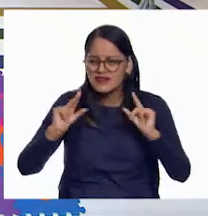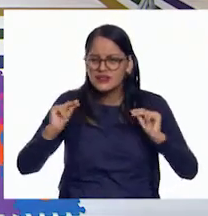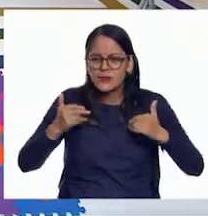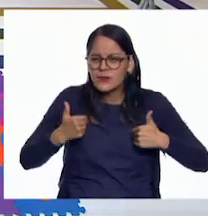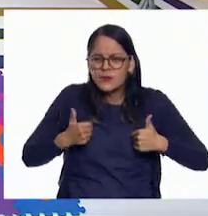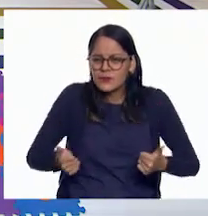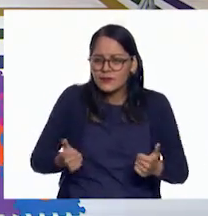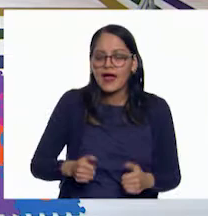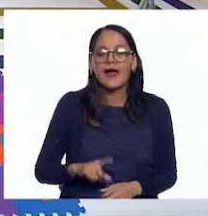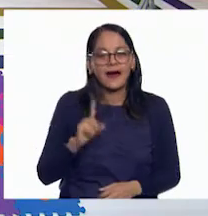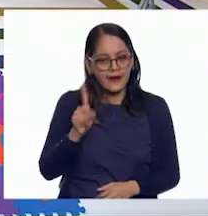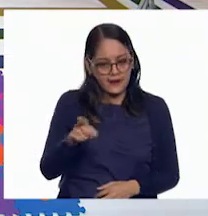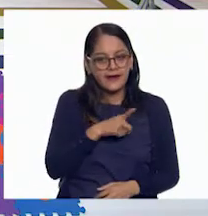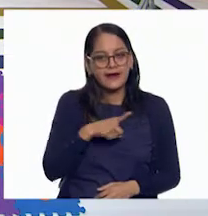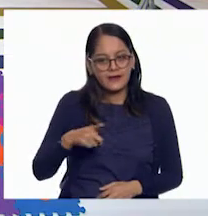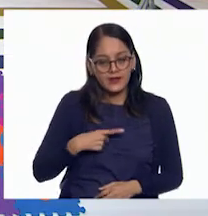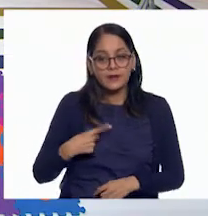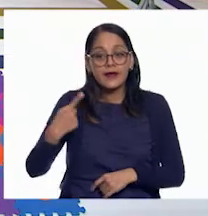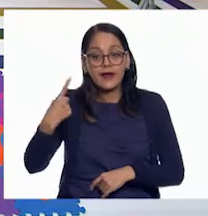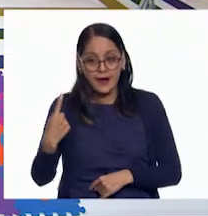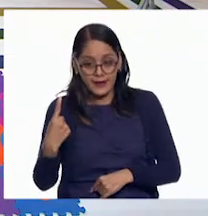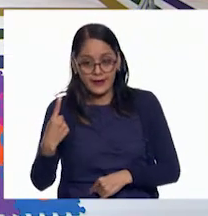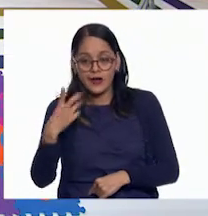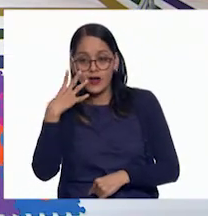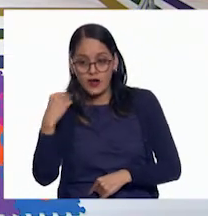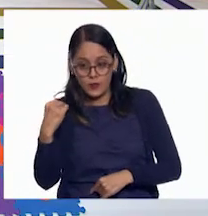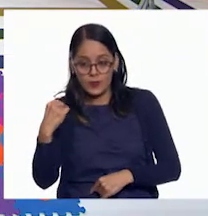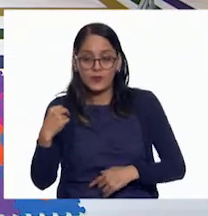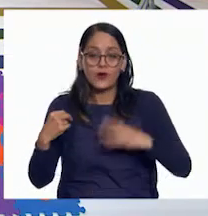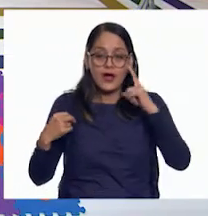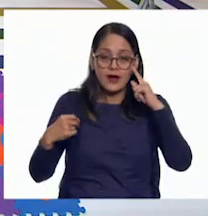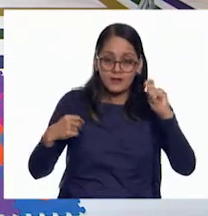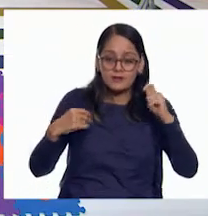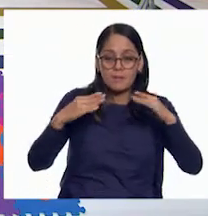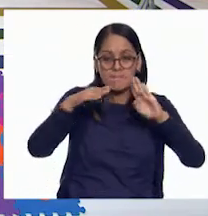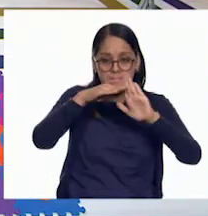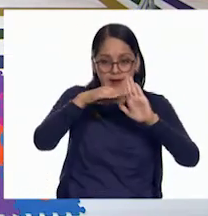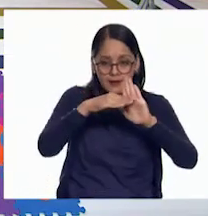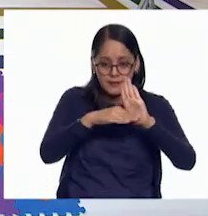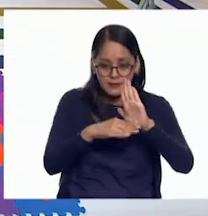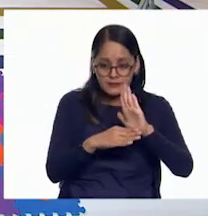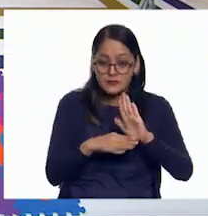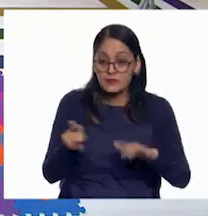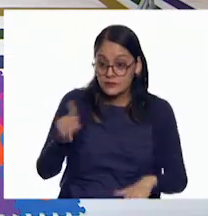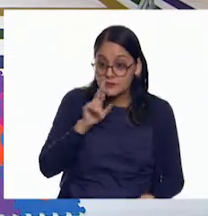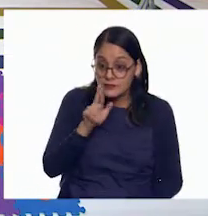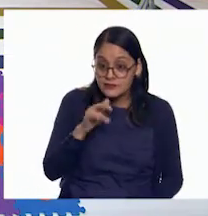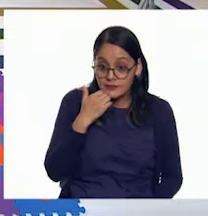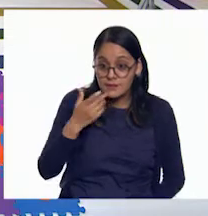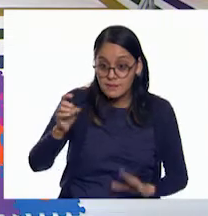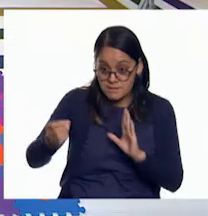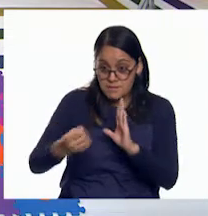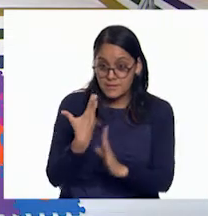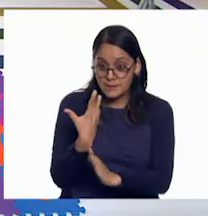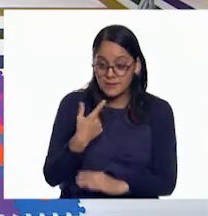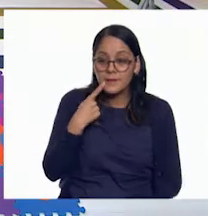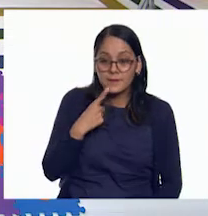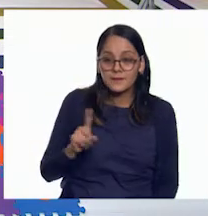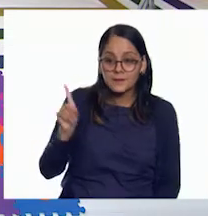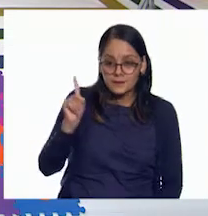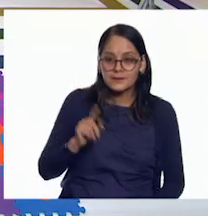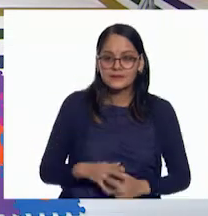definir en qué momento habla el lobo, en qué momento habla Caperucita. Sí, claro. ¿Tienes alguna respuesta? ¿Me la quieres mandar? A